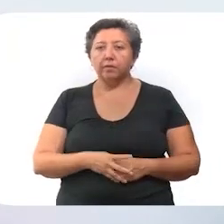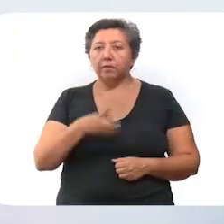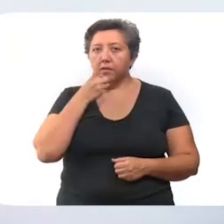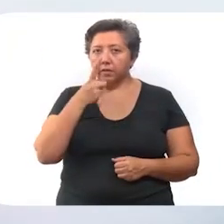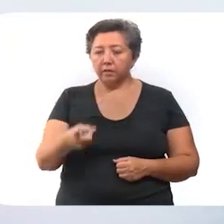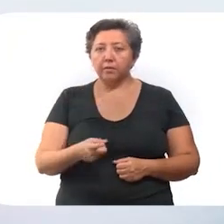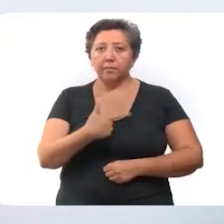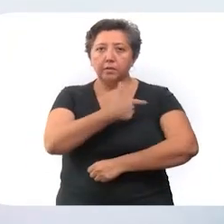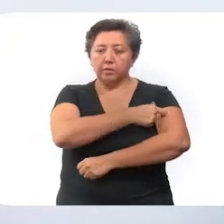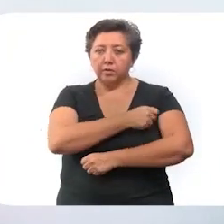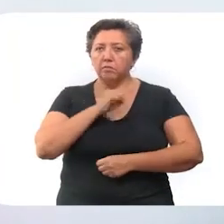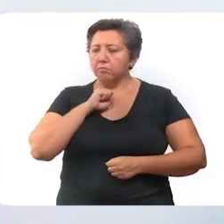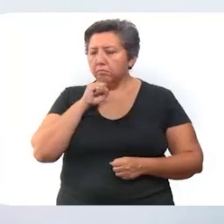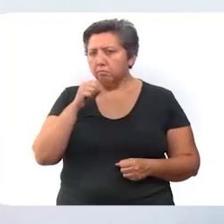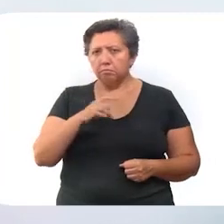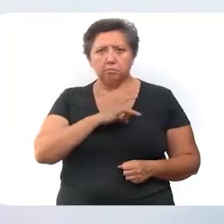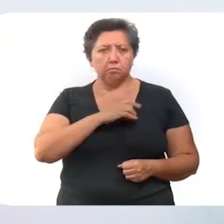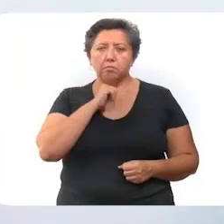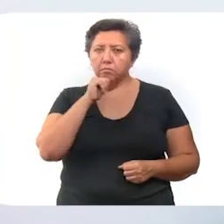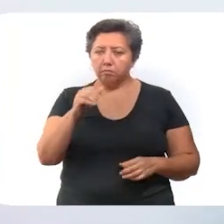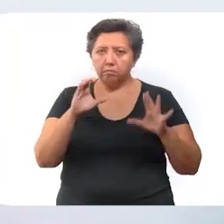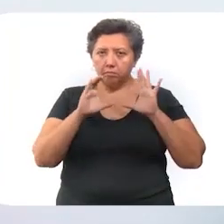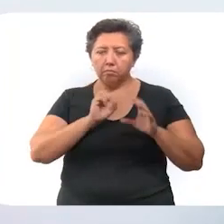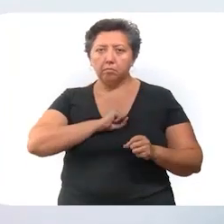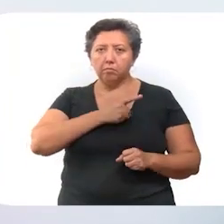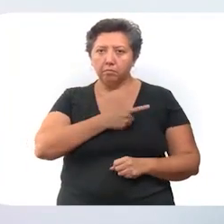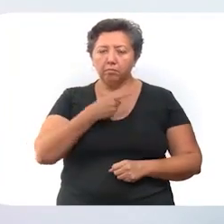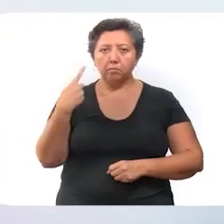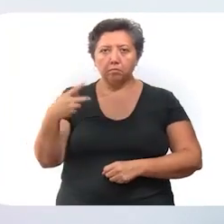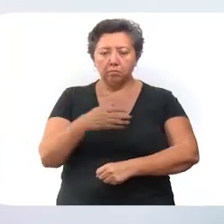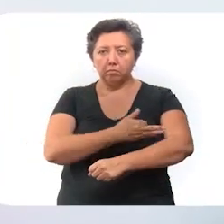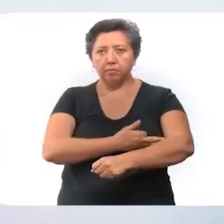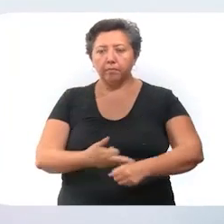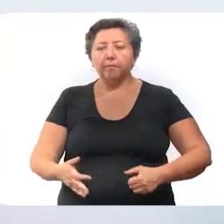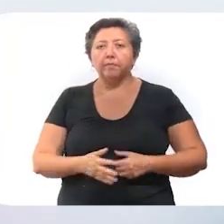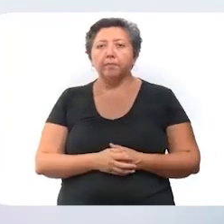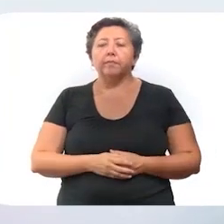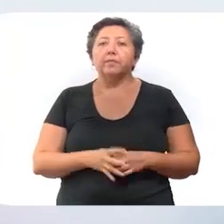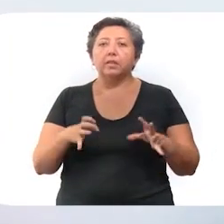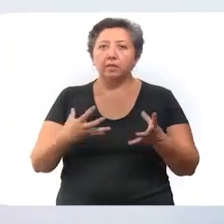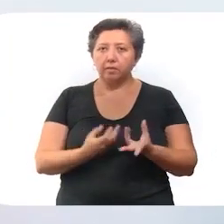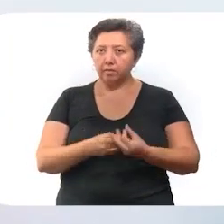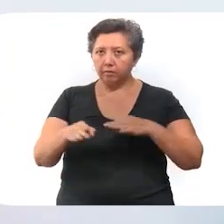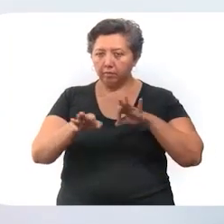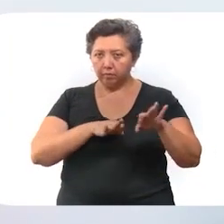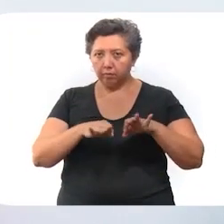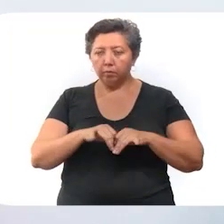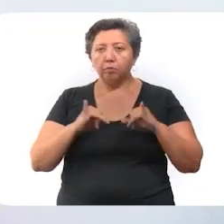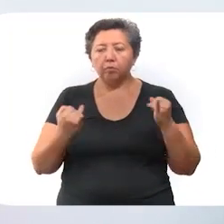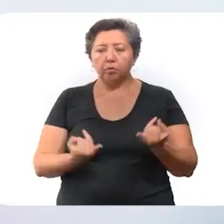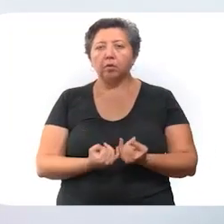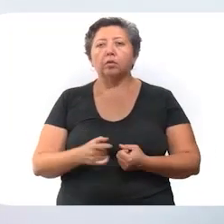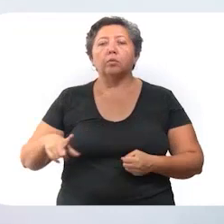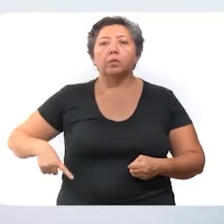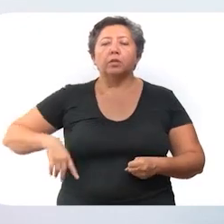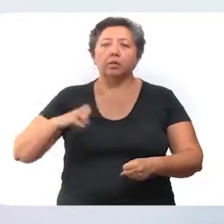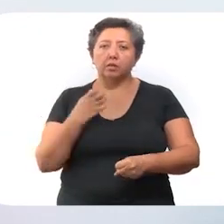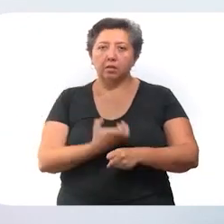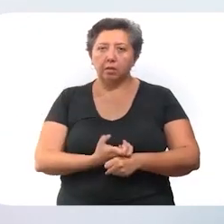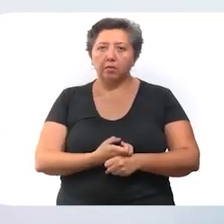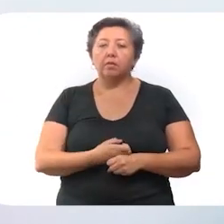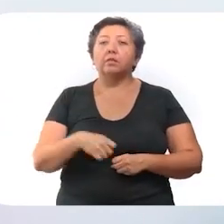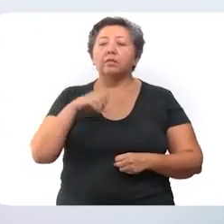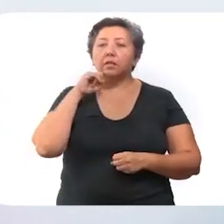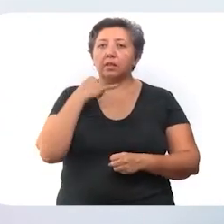Los invitamos a vacunarse sin temor para proteger nuestra salud y la de nuestras familias. Estamos trabajando de manera conjunta el Gobierno